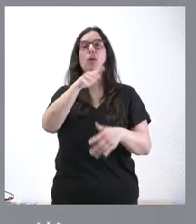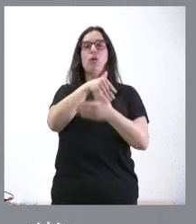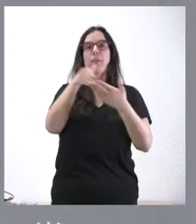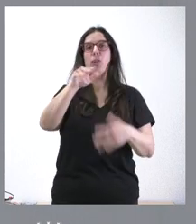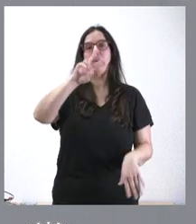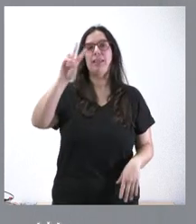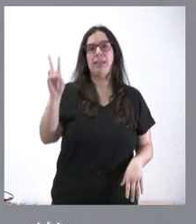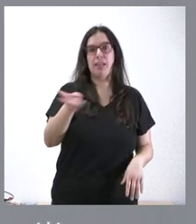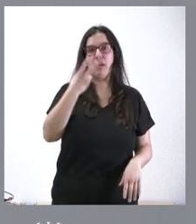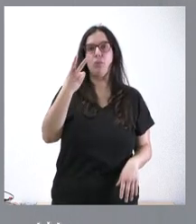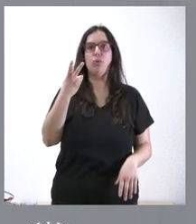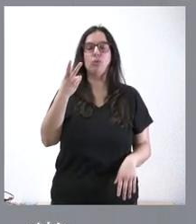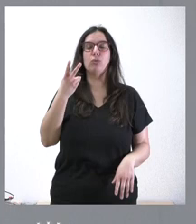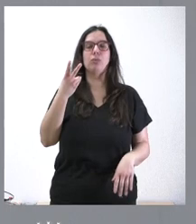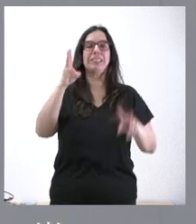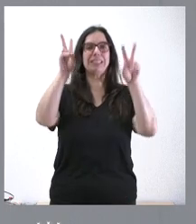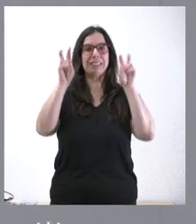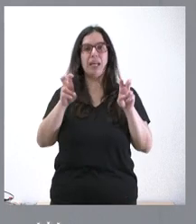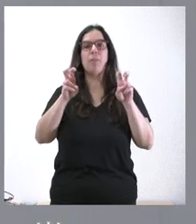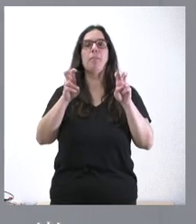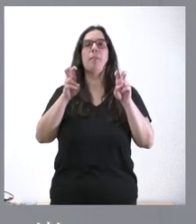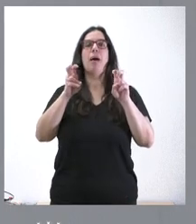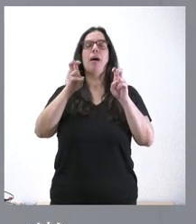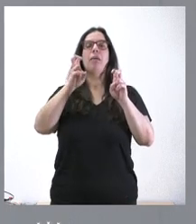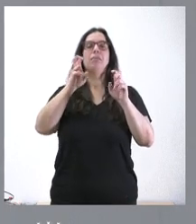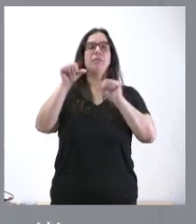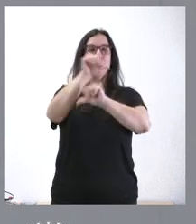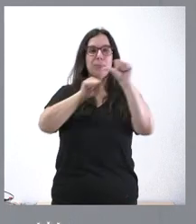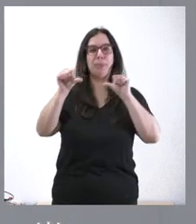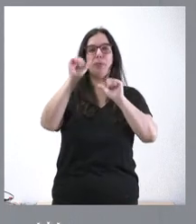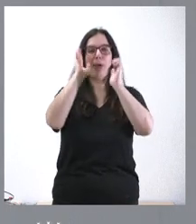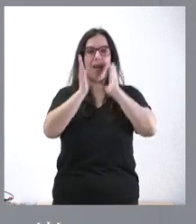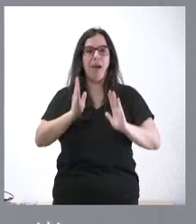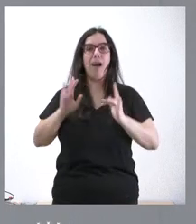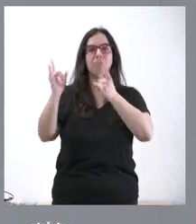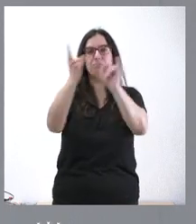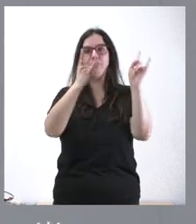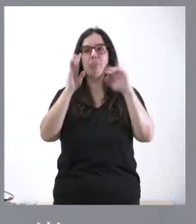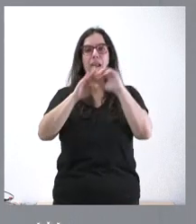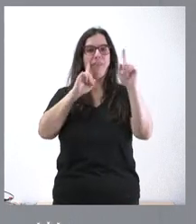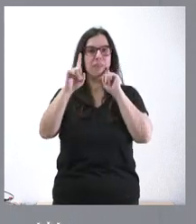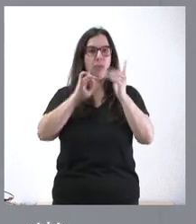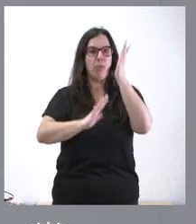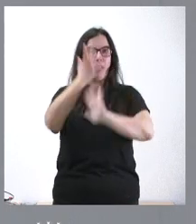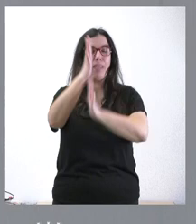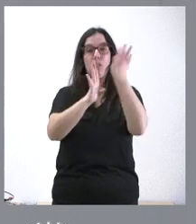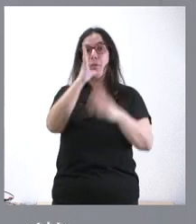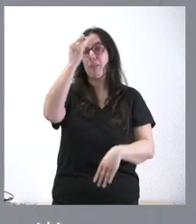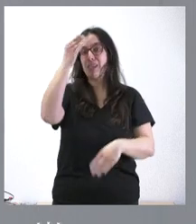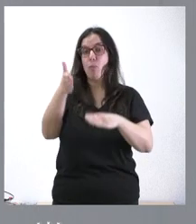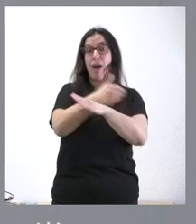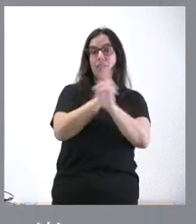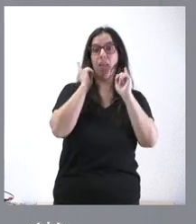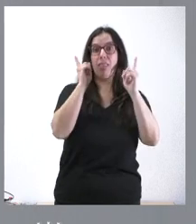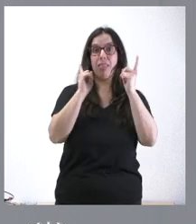millones de euros en materia de tratamientos selvícolas preventivos para incendios porque pensamos que el tratamiento de los bosques es esencial